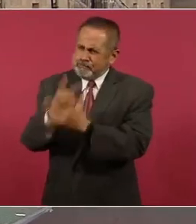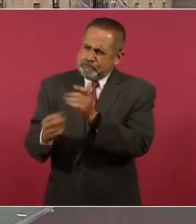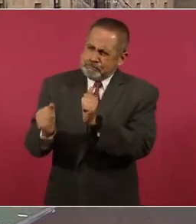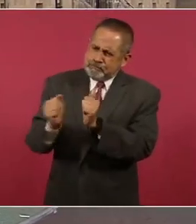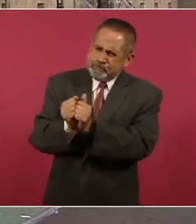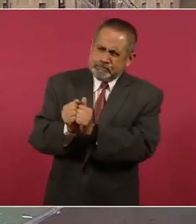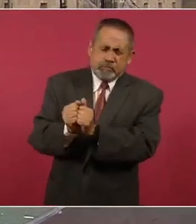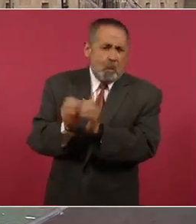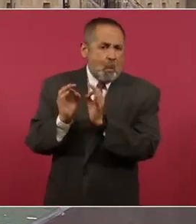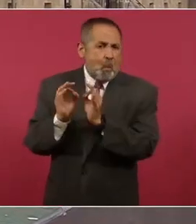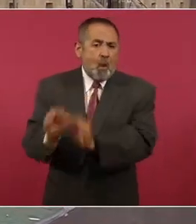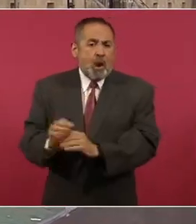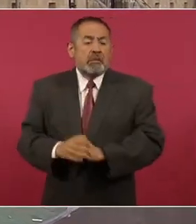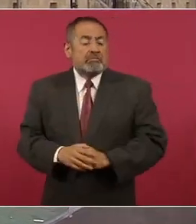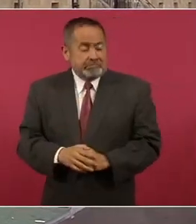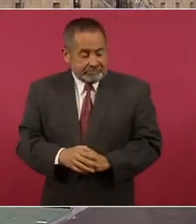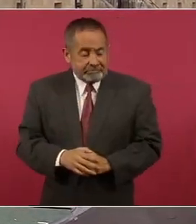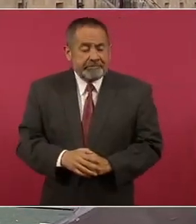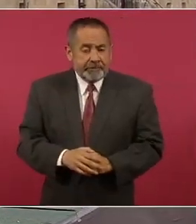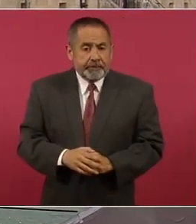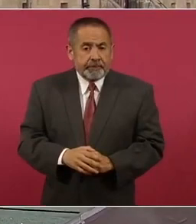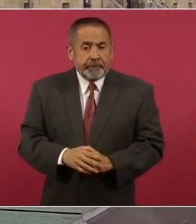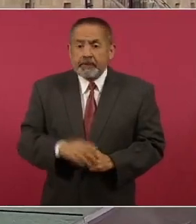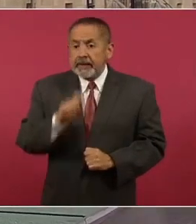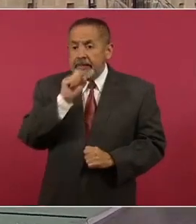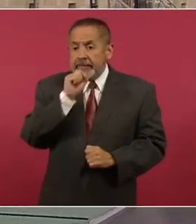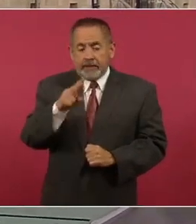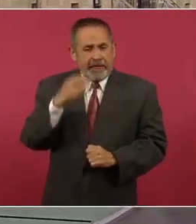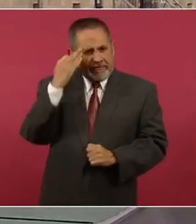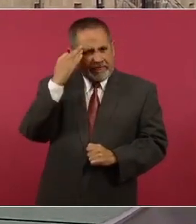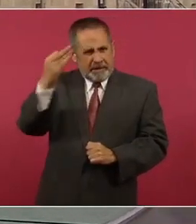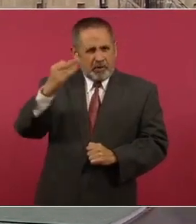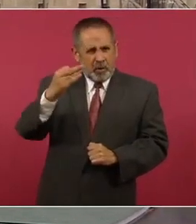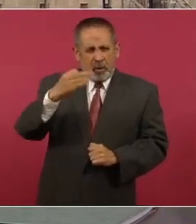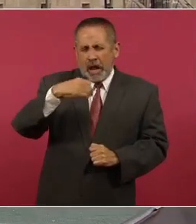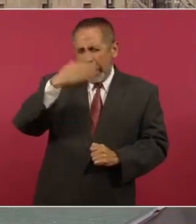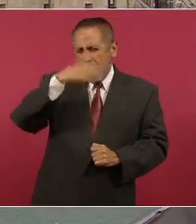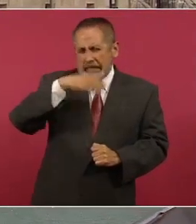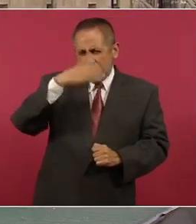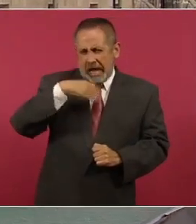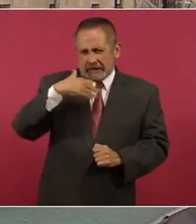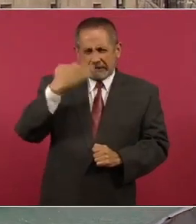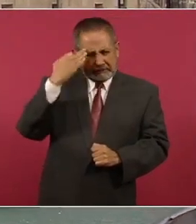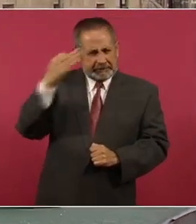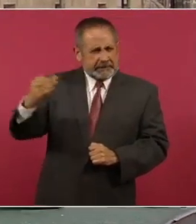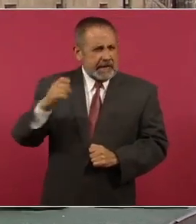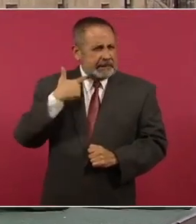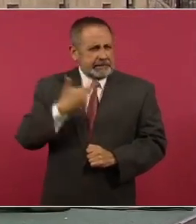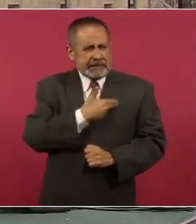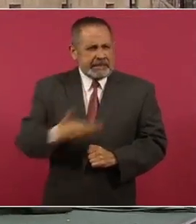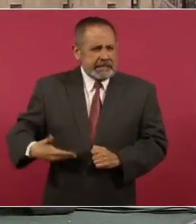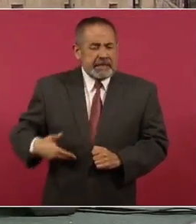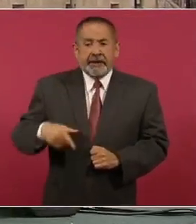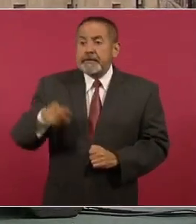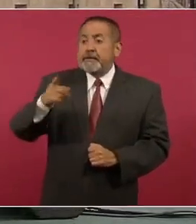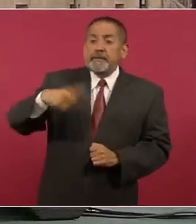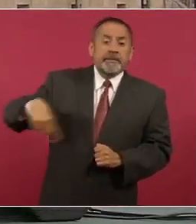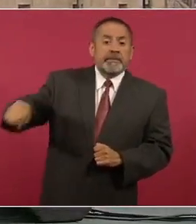Por otra parte, durante el cardenismo, los obreros